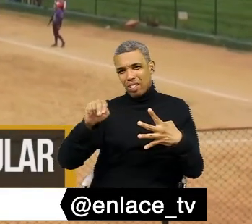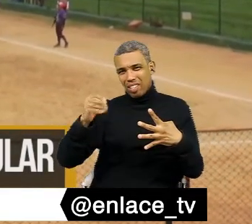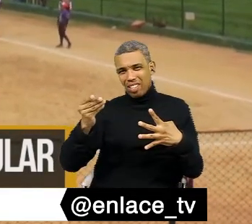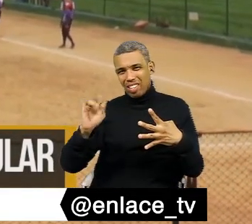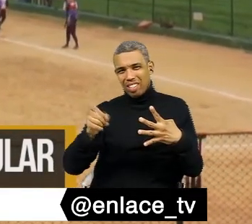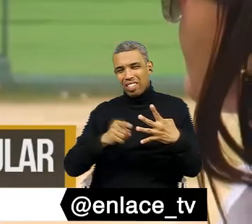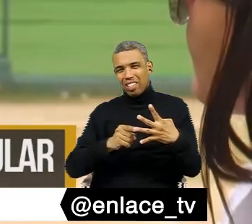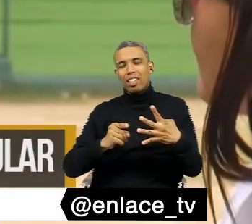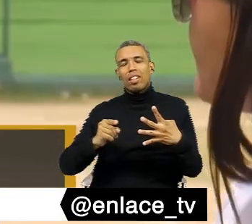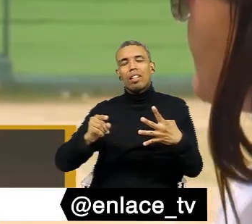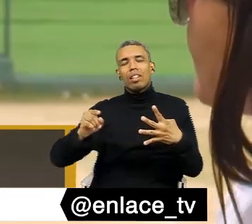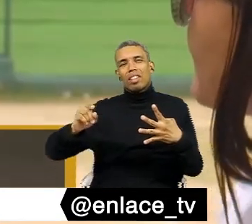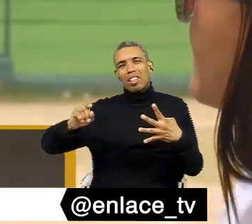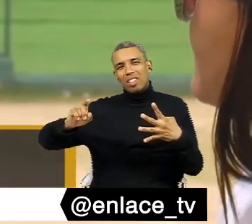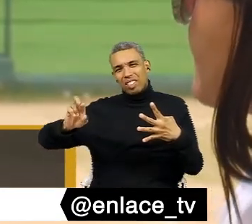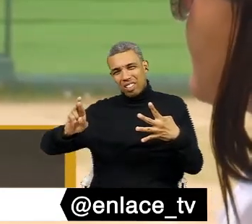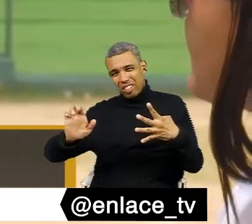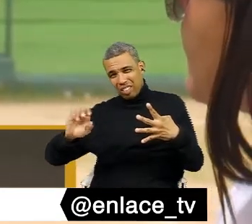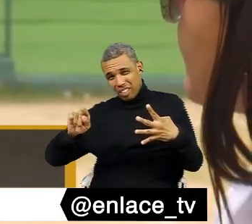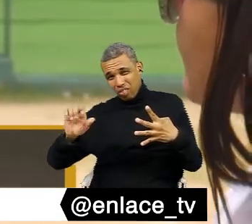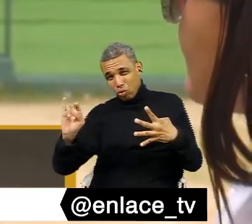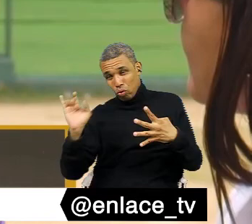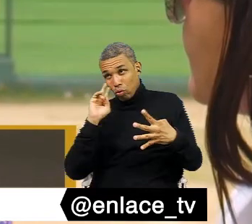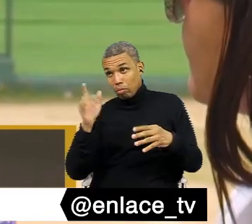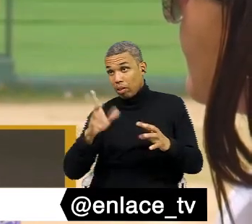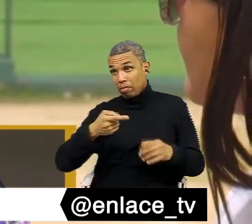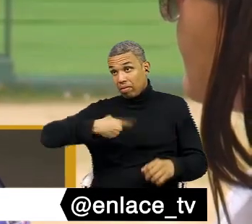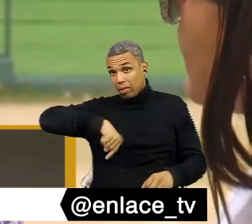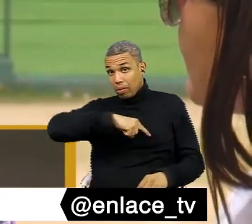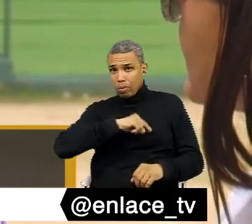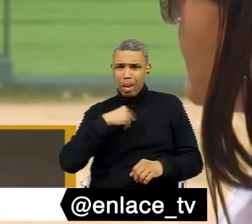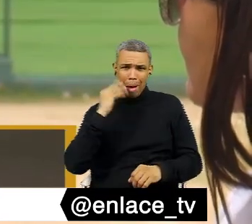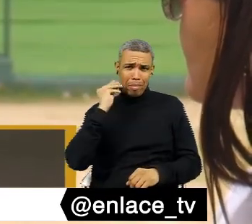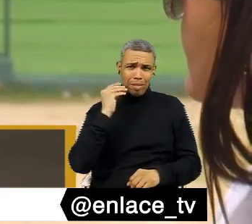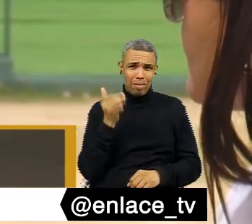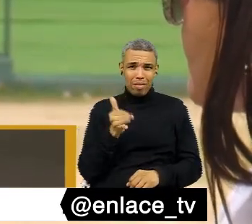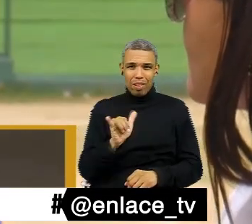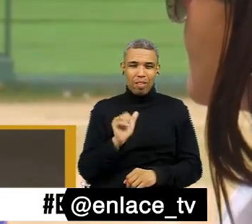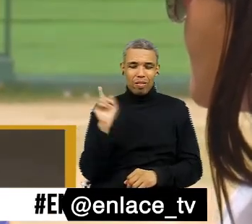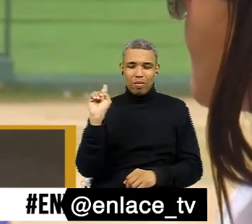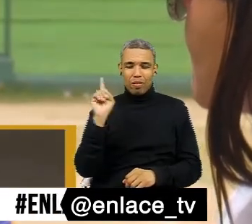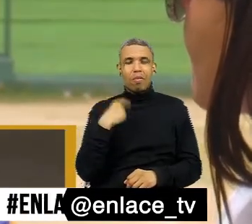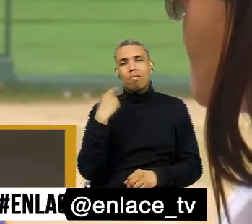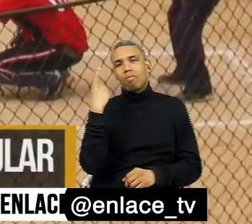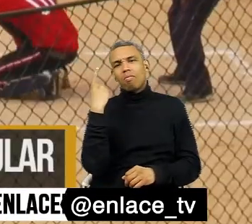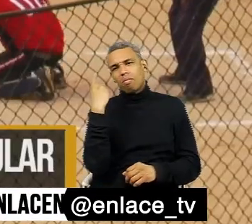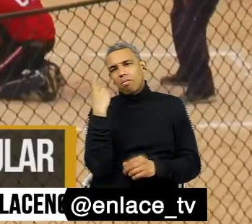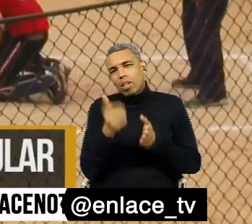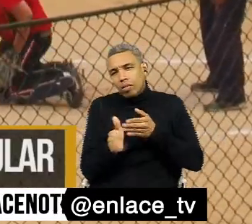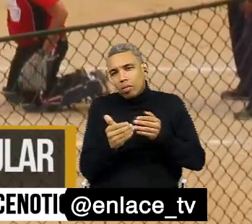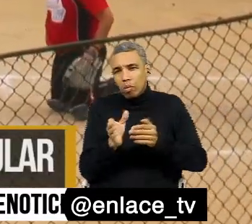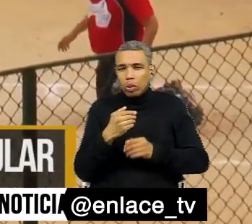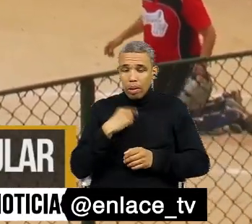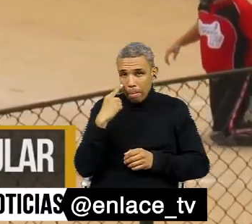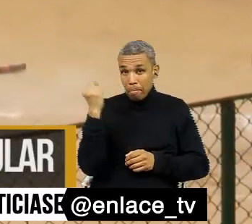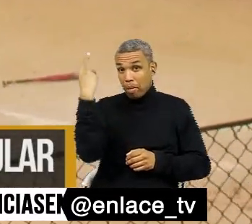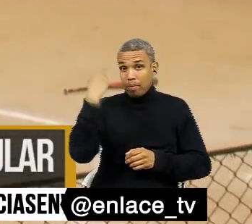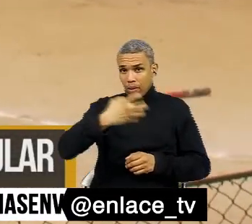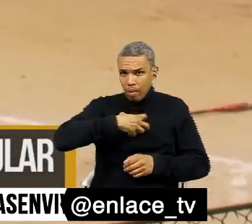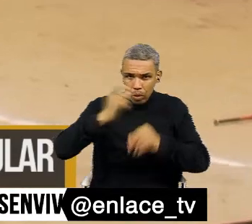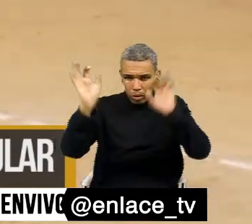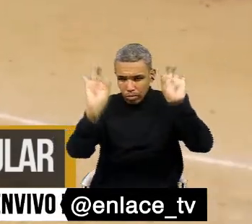No, muy contentos porque nosotros somos un equipo en formación. Es el primer campeonato que organizamos nosotros como club y es el primer semestre que